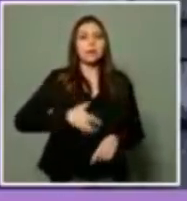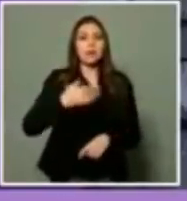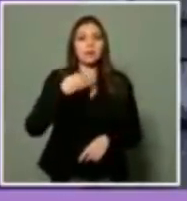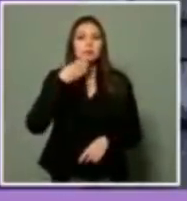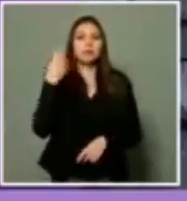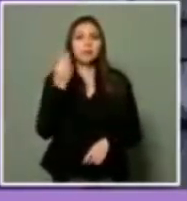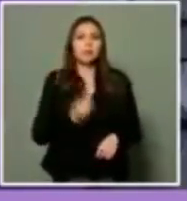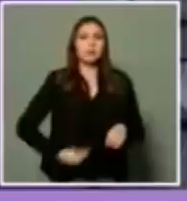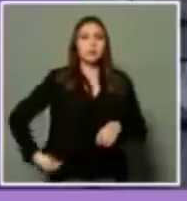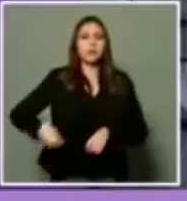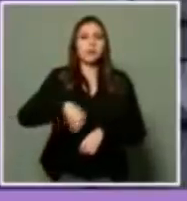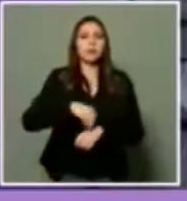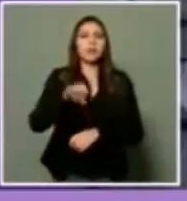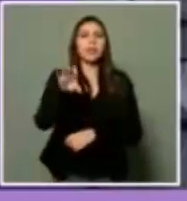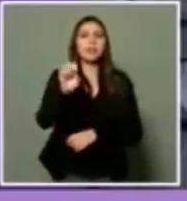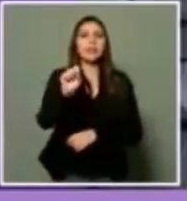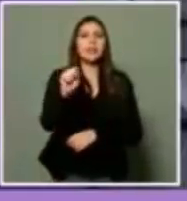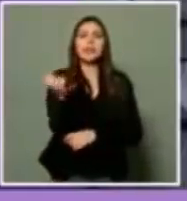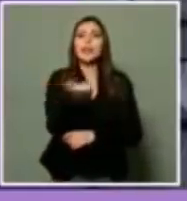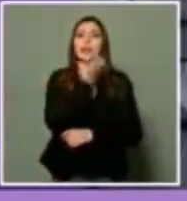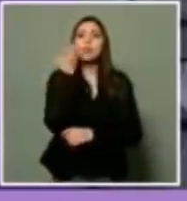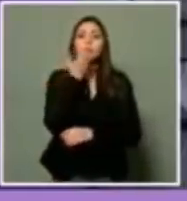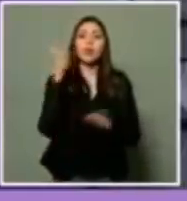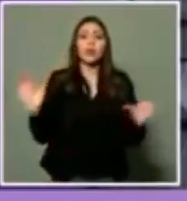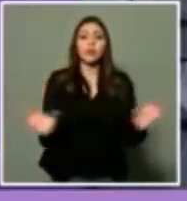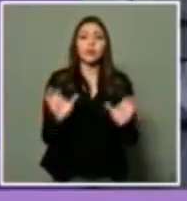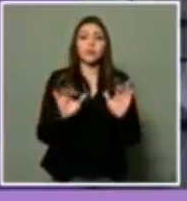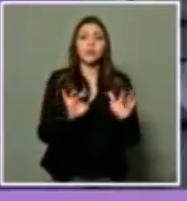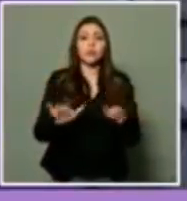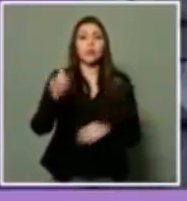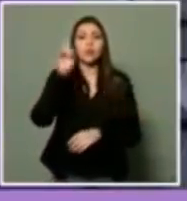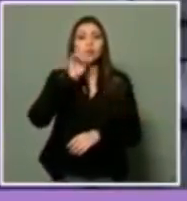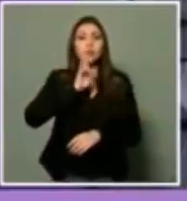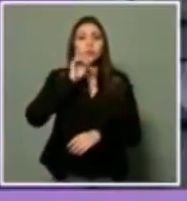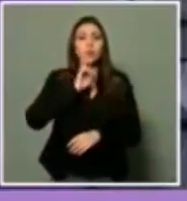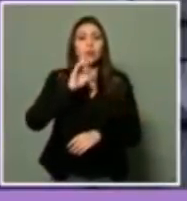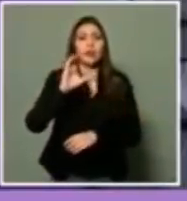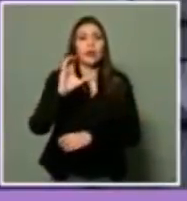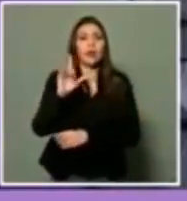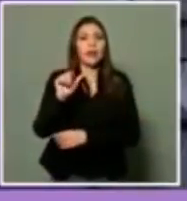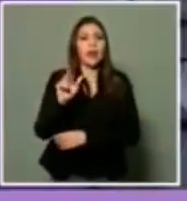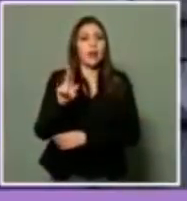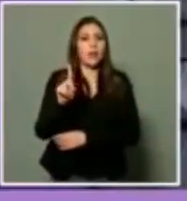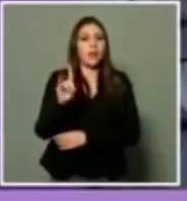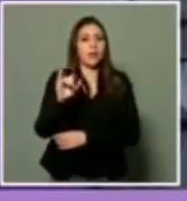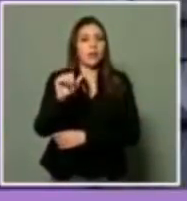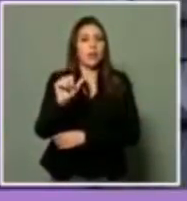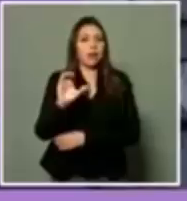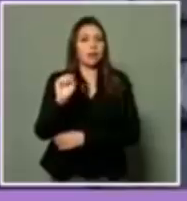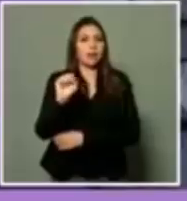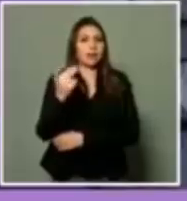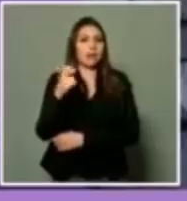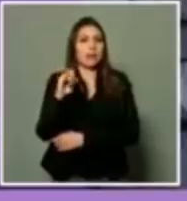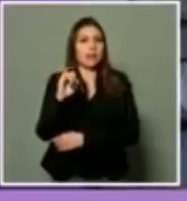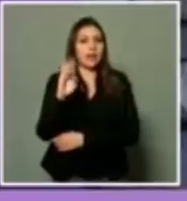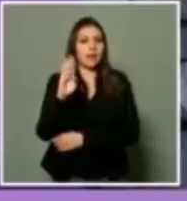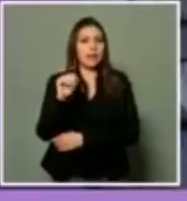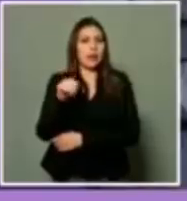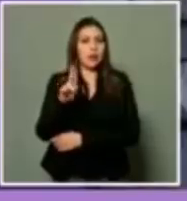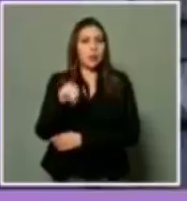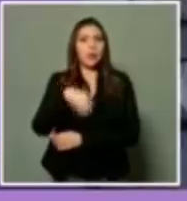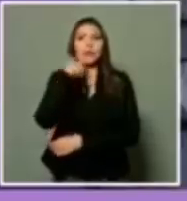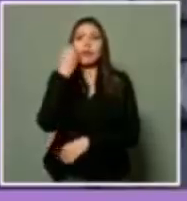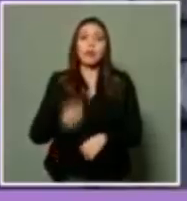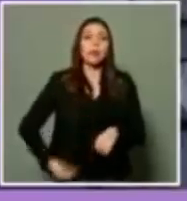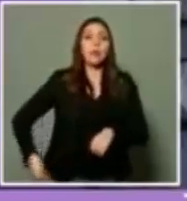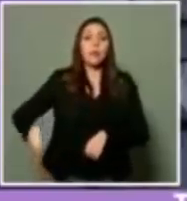60 ciberescuelas preparatorias que Claudia Sheinbaum va a instalar en cuanto llegue a ser jefa de